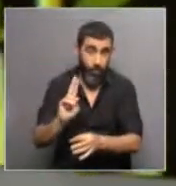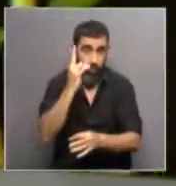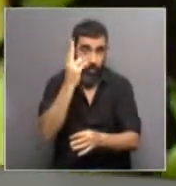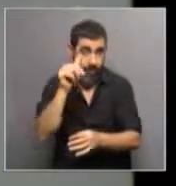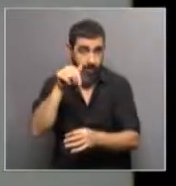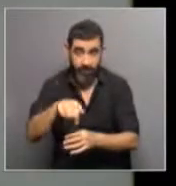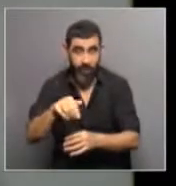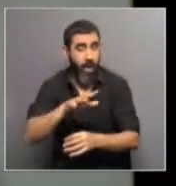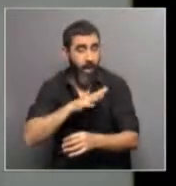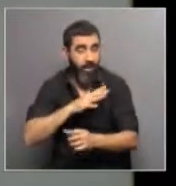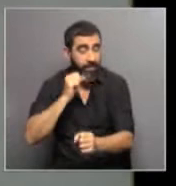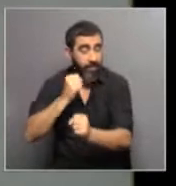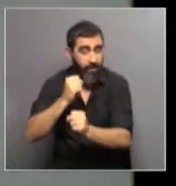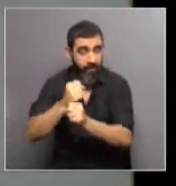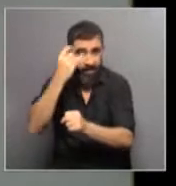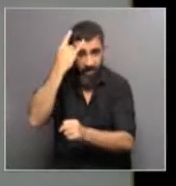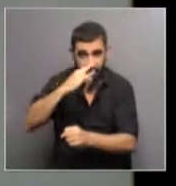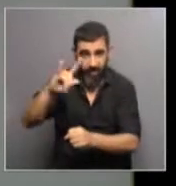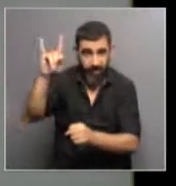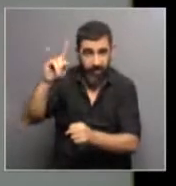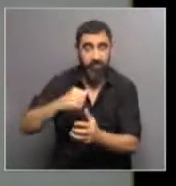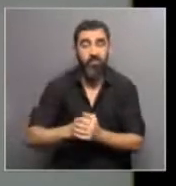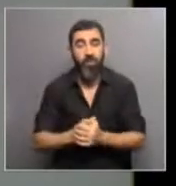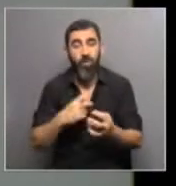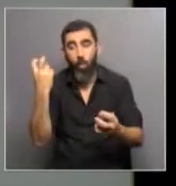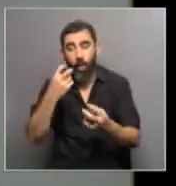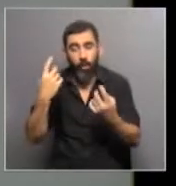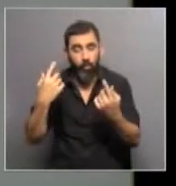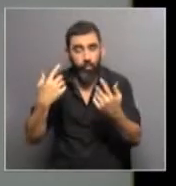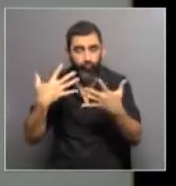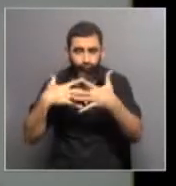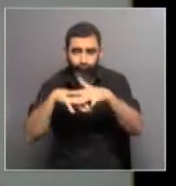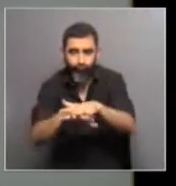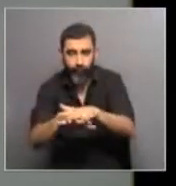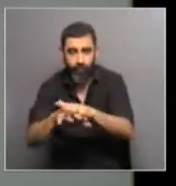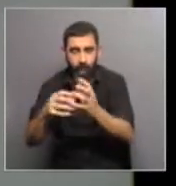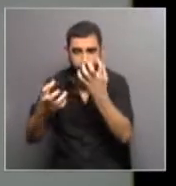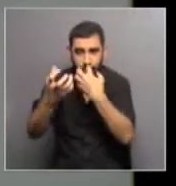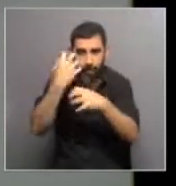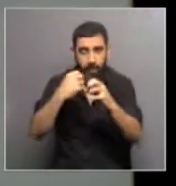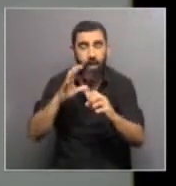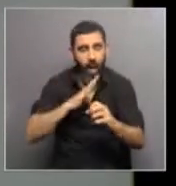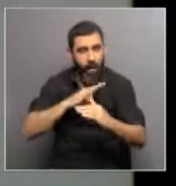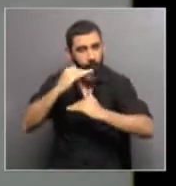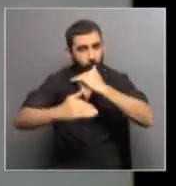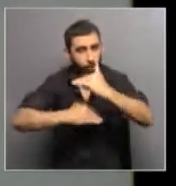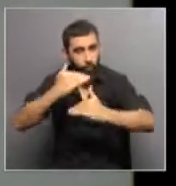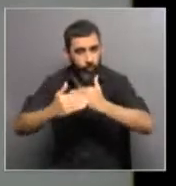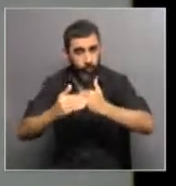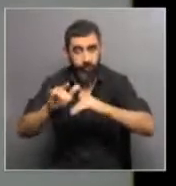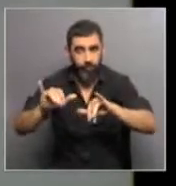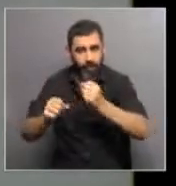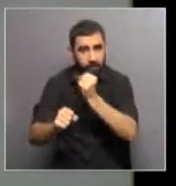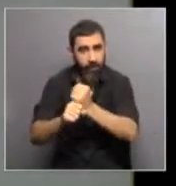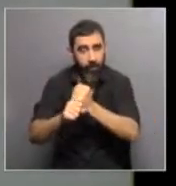acá, está trabajando con la ganadería y bueno, buscando cruzas y demás. Y hay toda una evolución en eso, sobre la cual se ha trabajado